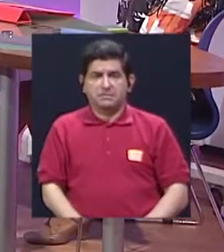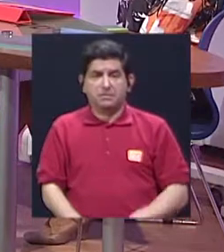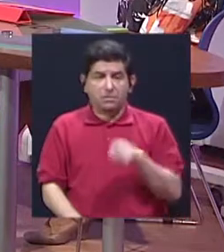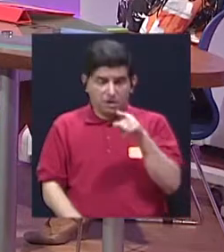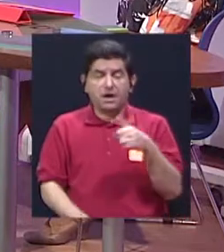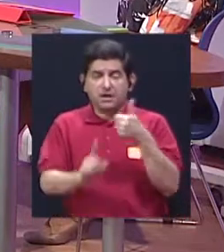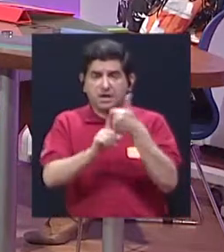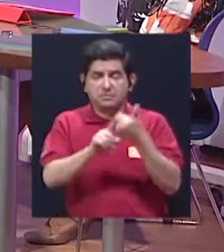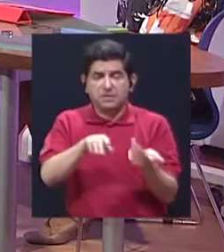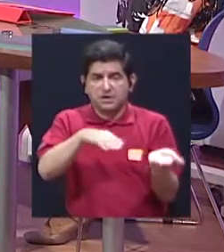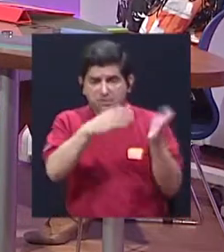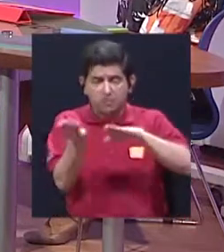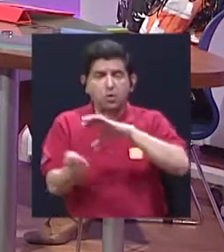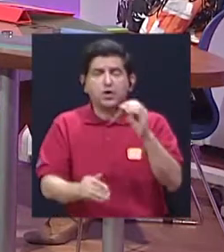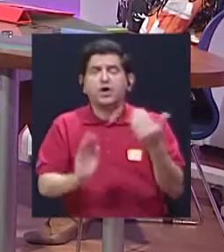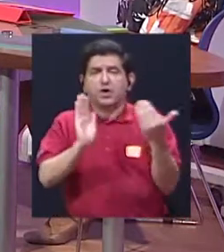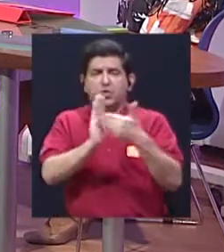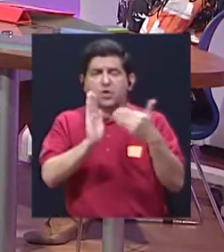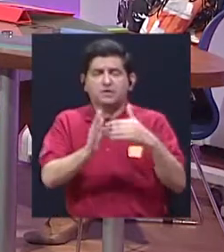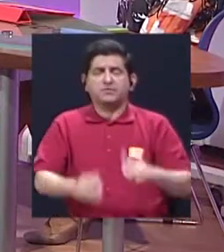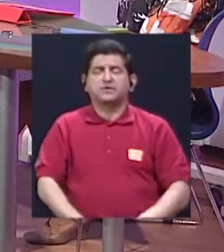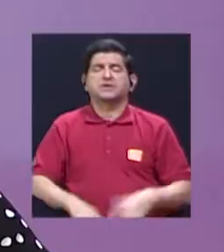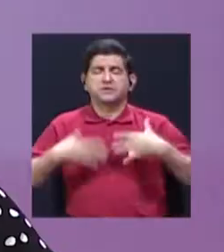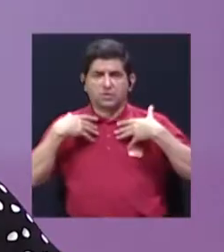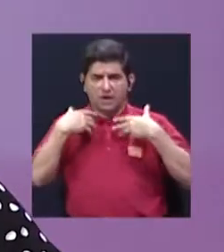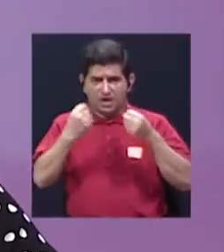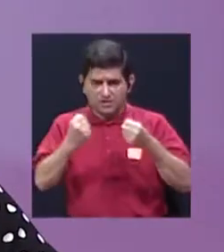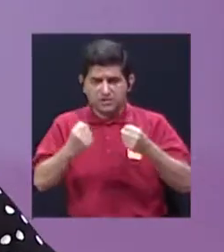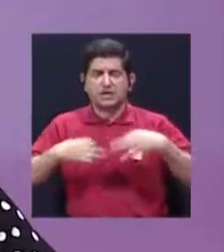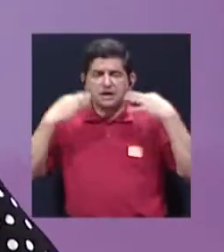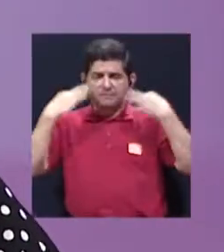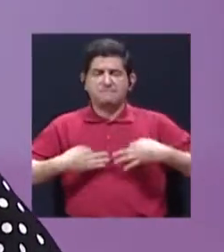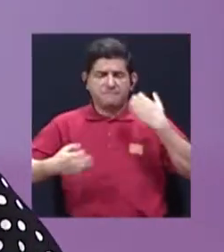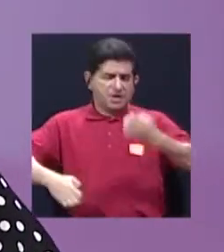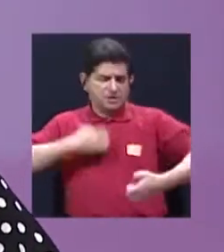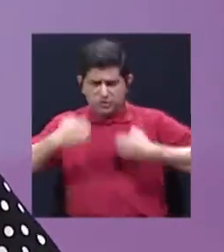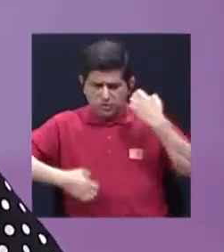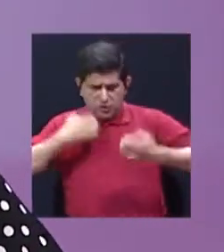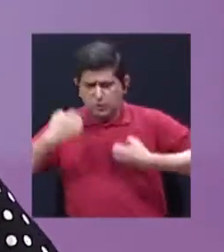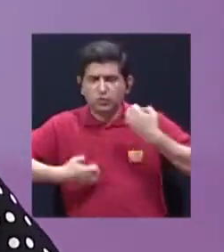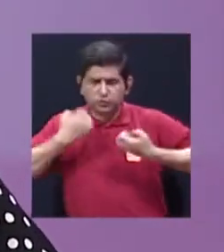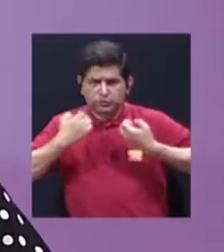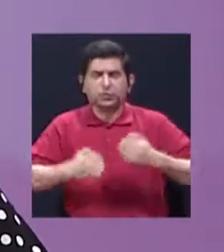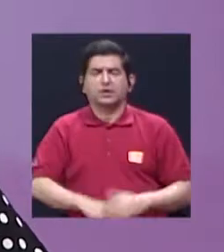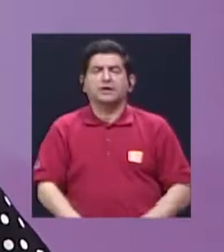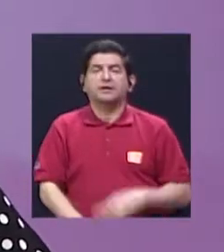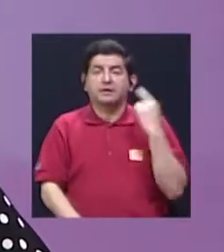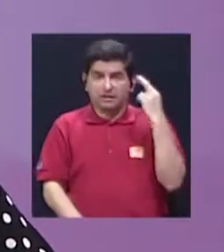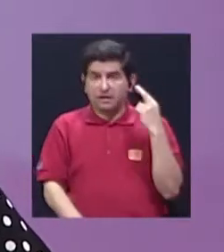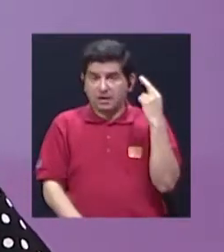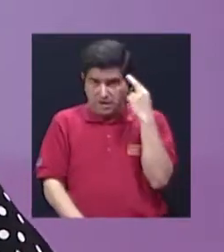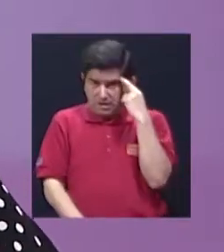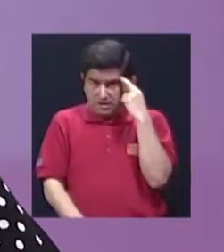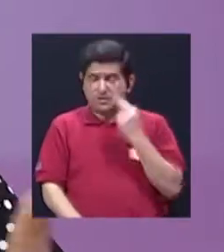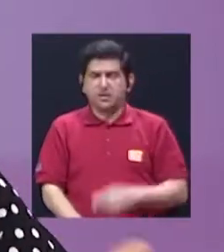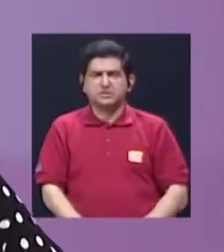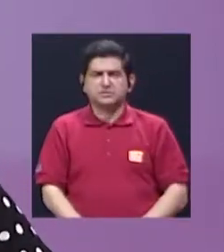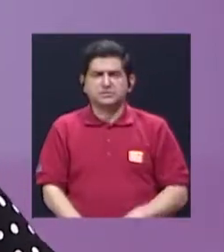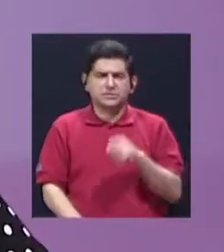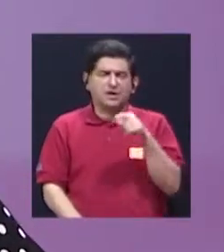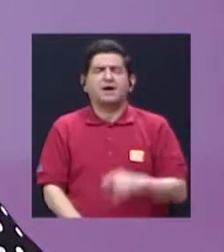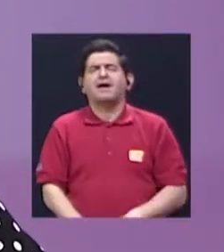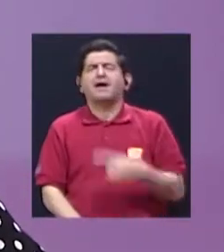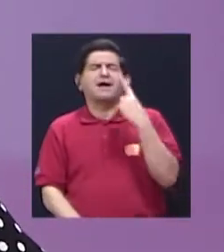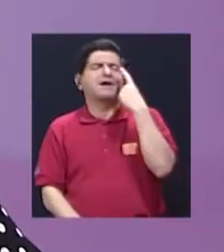morir, sino también una afectación a su salud física y emocional, como puede ser, ¿verdad?, toda la